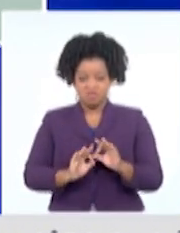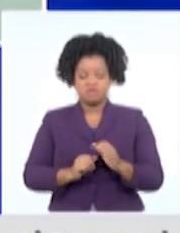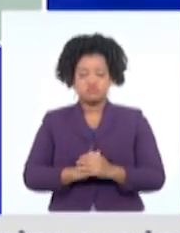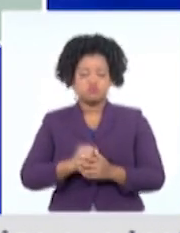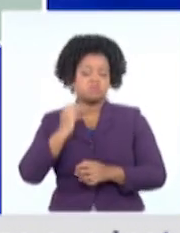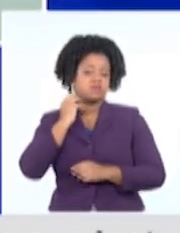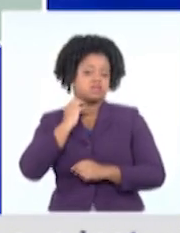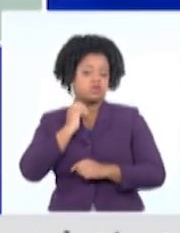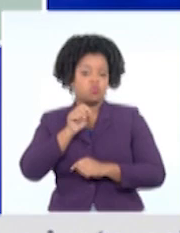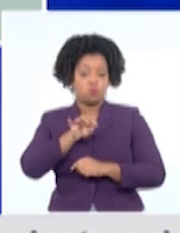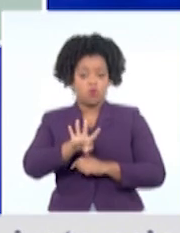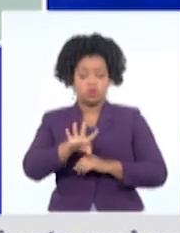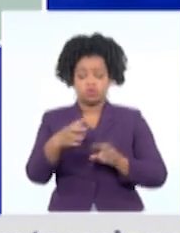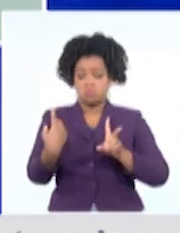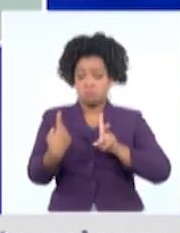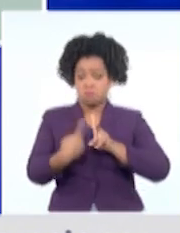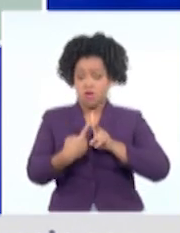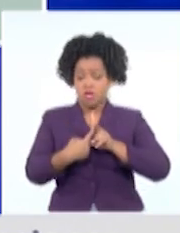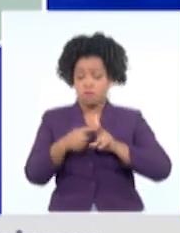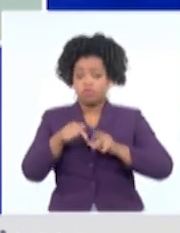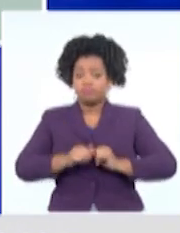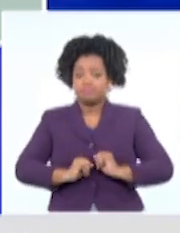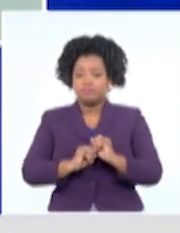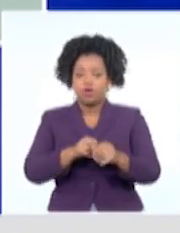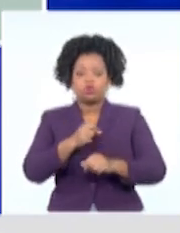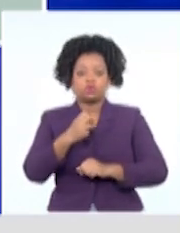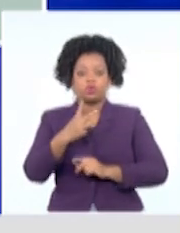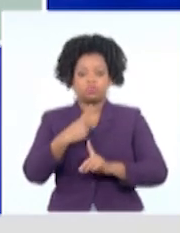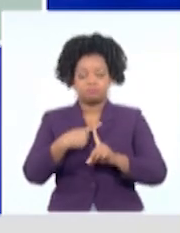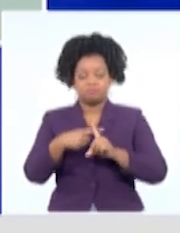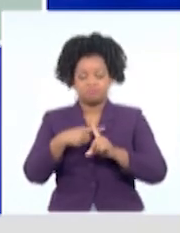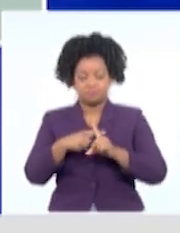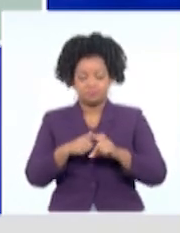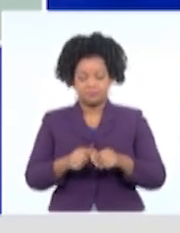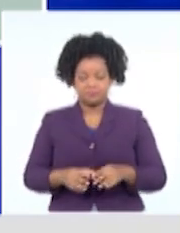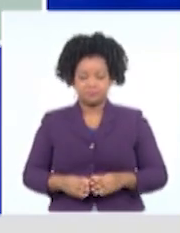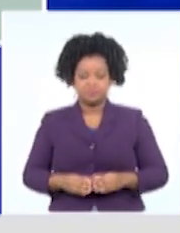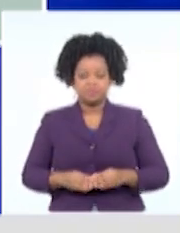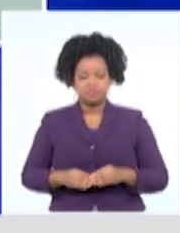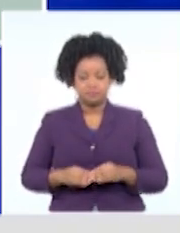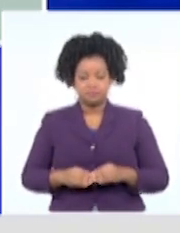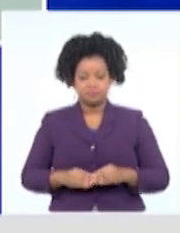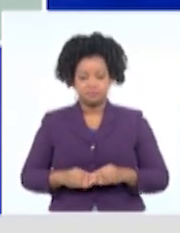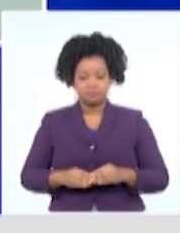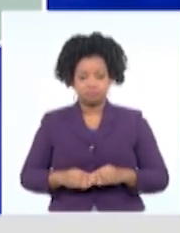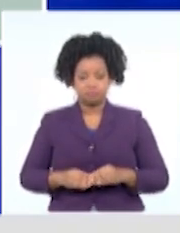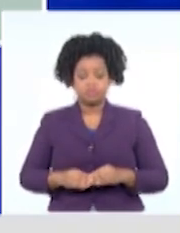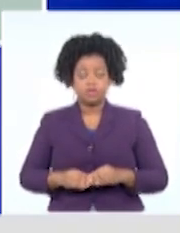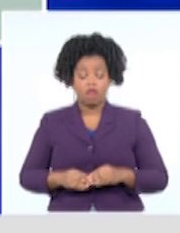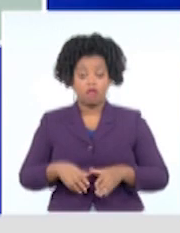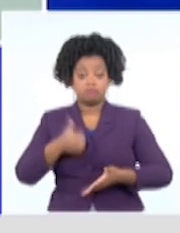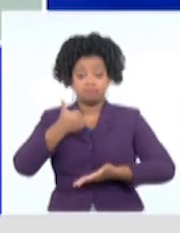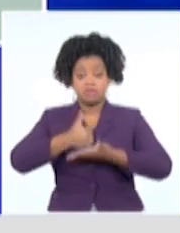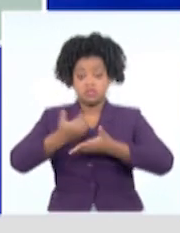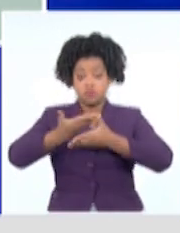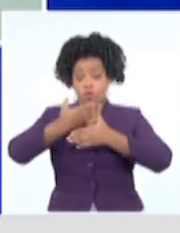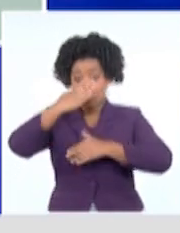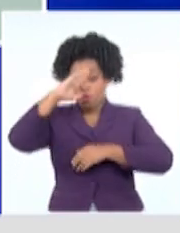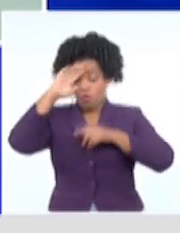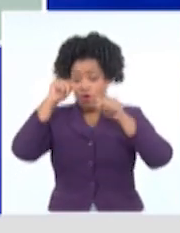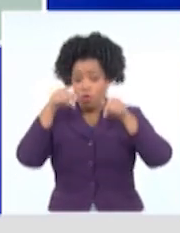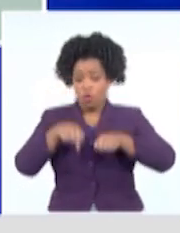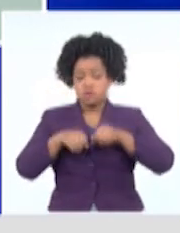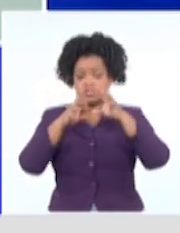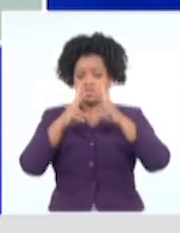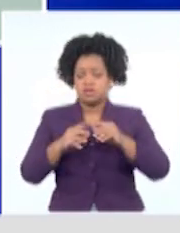y Bayamo reporta 2 casos positivos. La heroica Santiago de Cuba hoy con una cifra